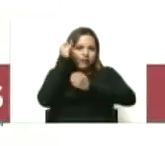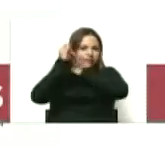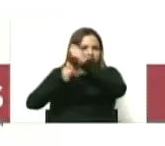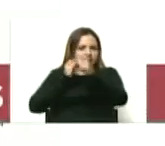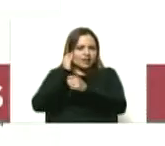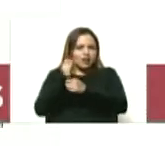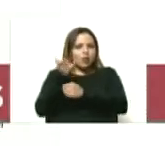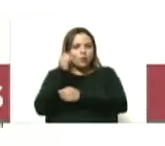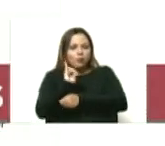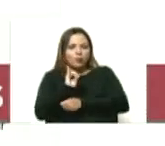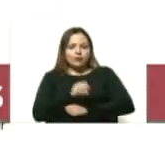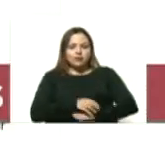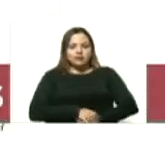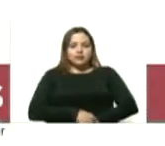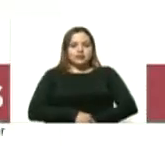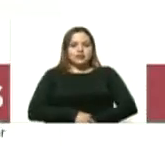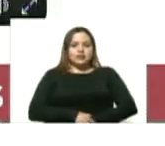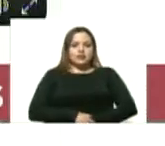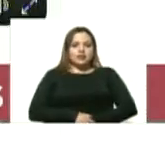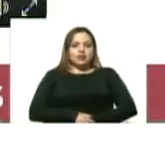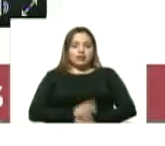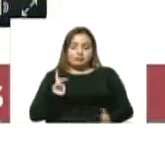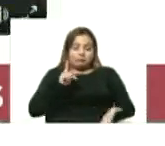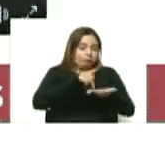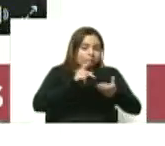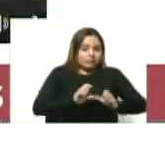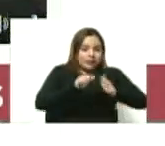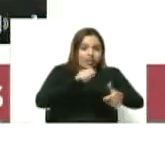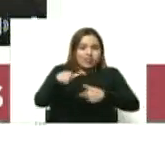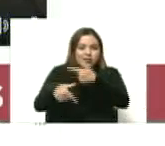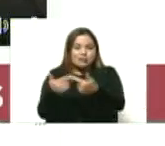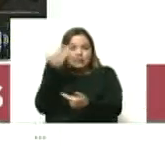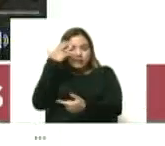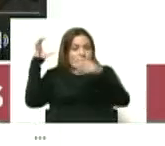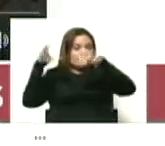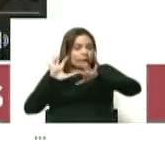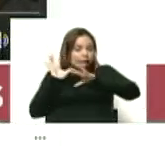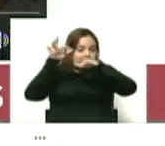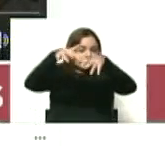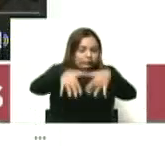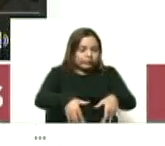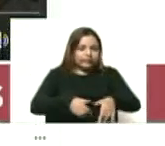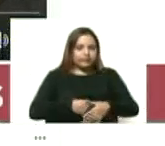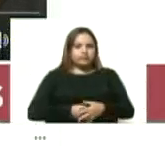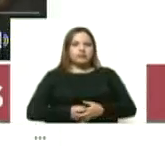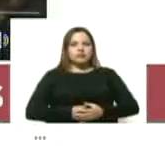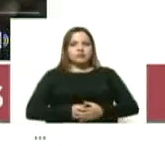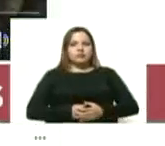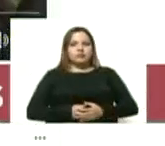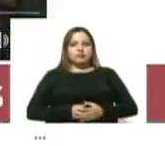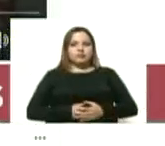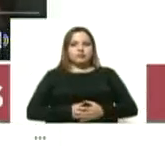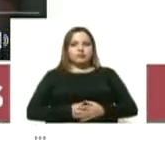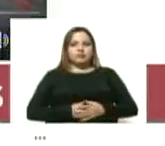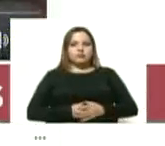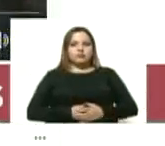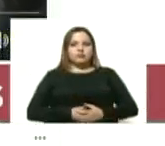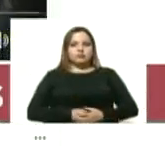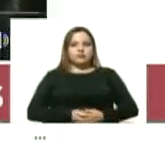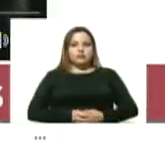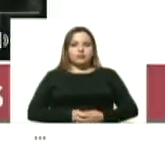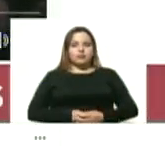justamente están, digamos, los primeros momentos luego de conocerse esta lamentable tragedia. Agradecer el esfuerzo, la